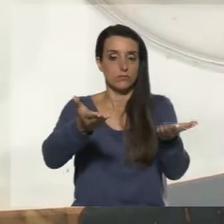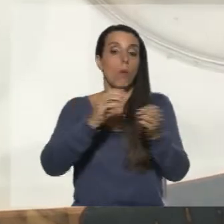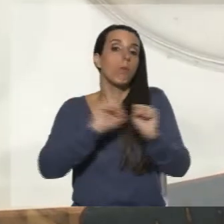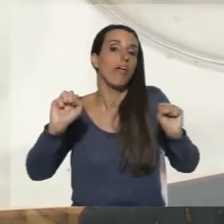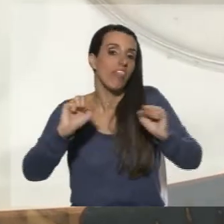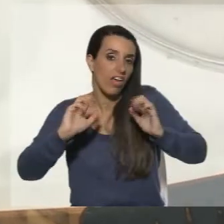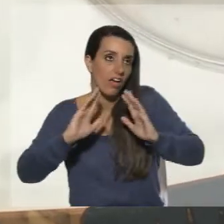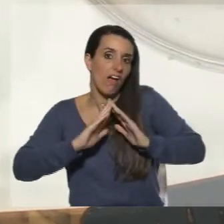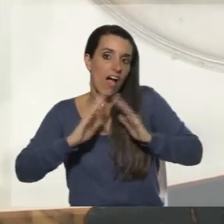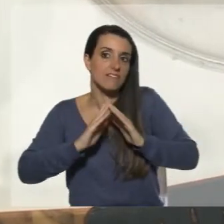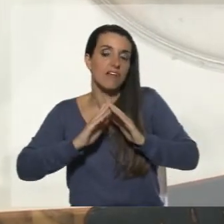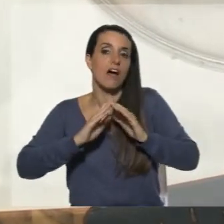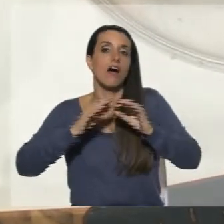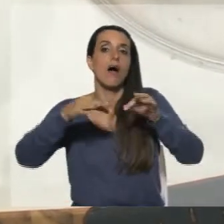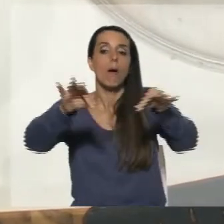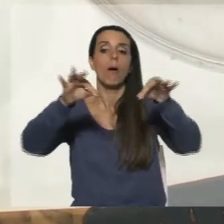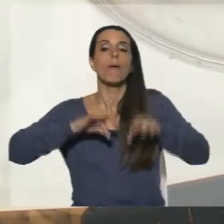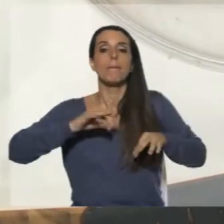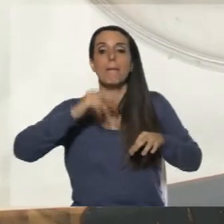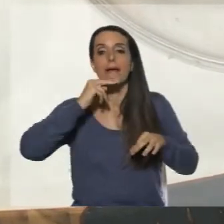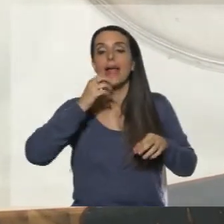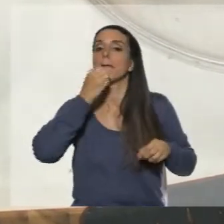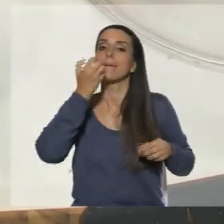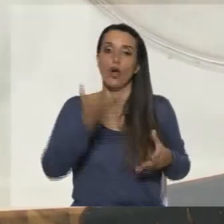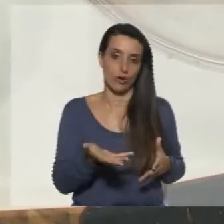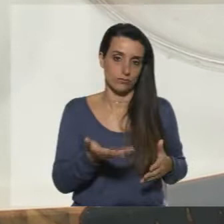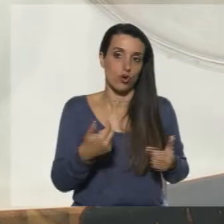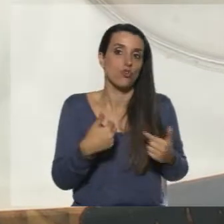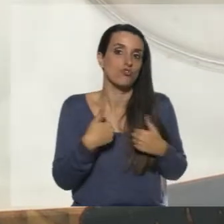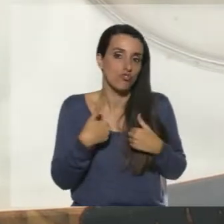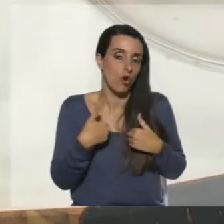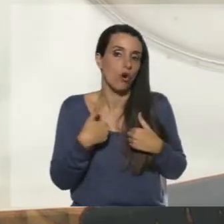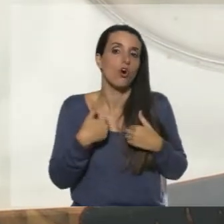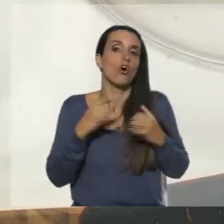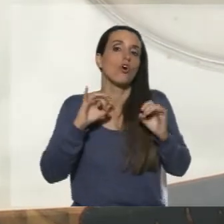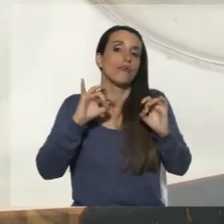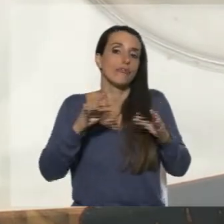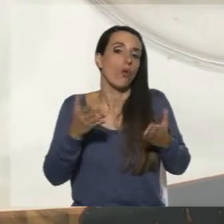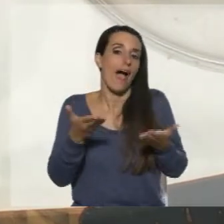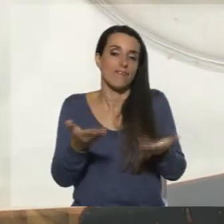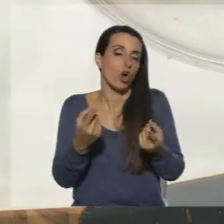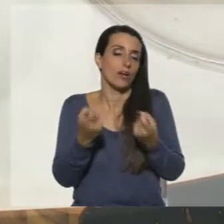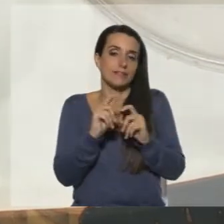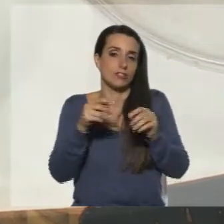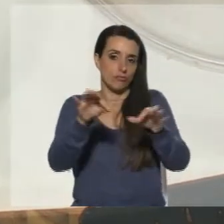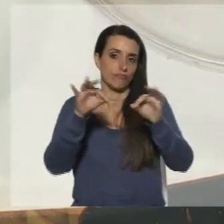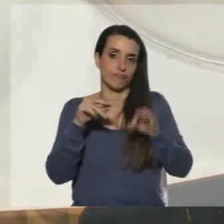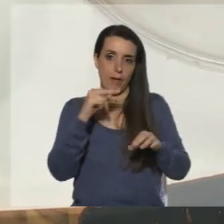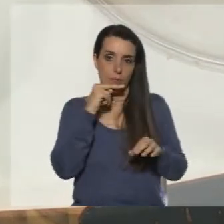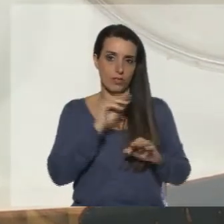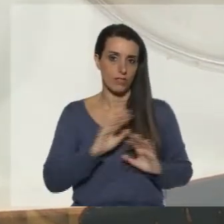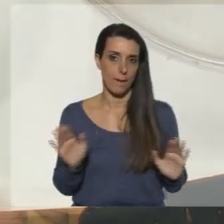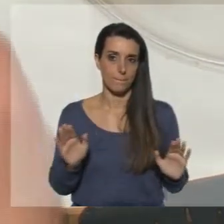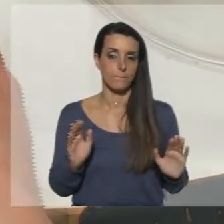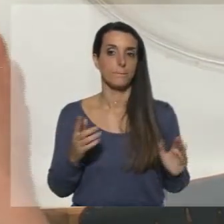casa, lo tapás con papel aluminio, mejor. Yo le voy a poner horno solo de abajo, o sea que no necesito taparlo con papel aluminio. Perfecto.